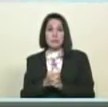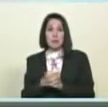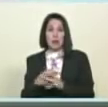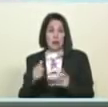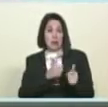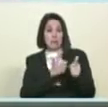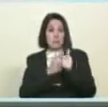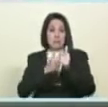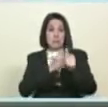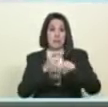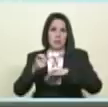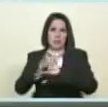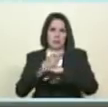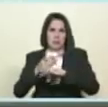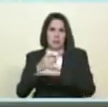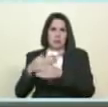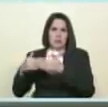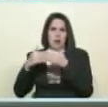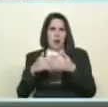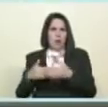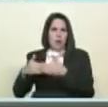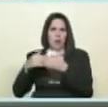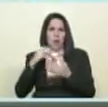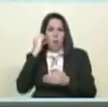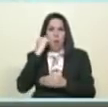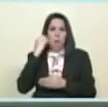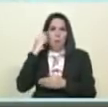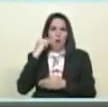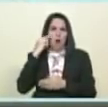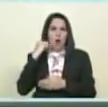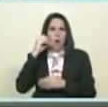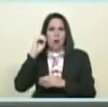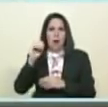perseguido por el gobierno de los Estados Unidos, por Barack Obama,